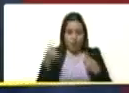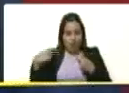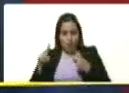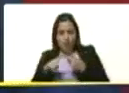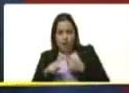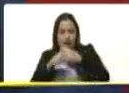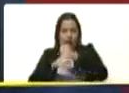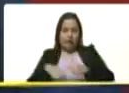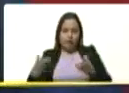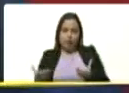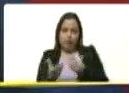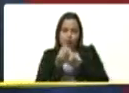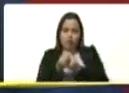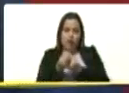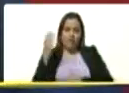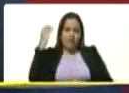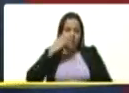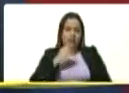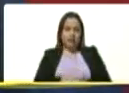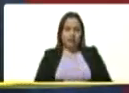Fidel. Con ella